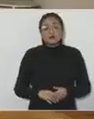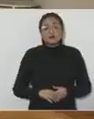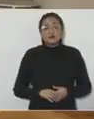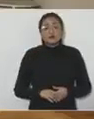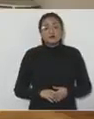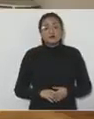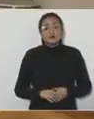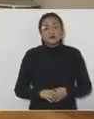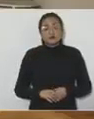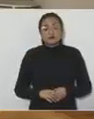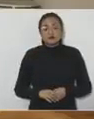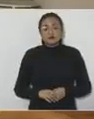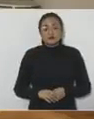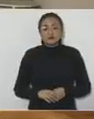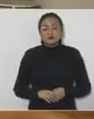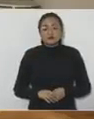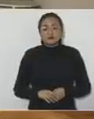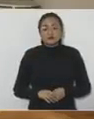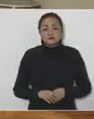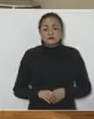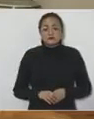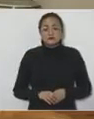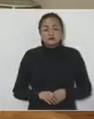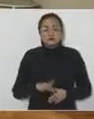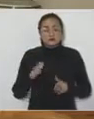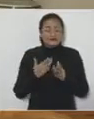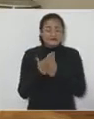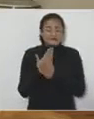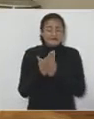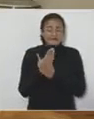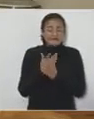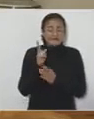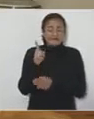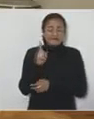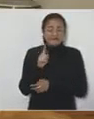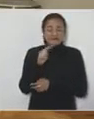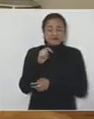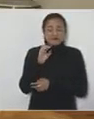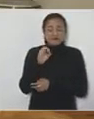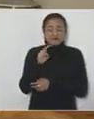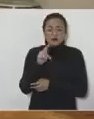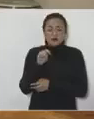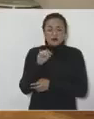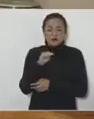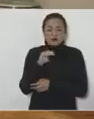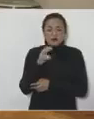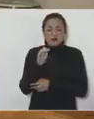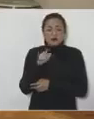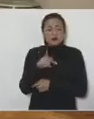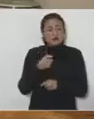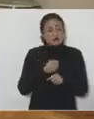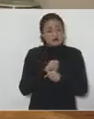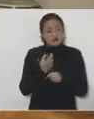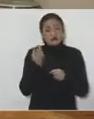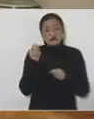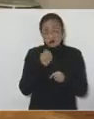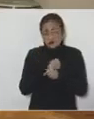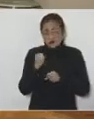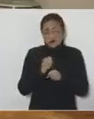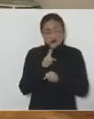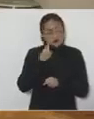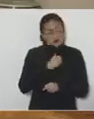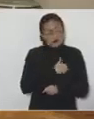lo de la madrugada en San Francisco totimehuacán es un hecho violento que